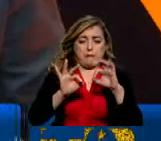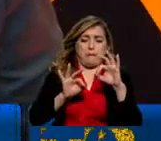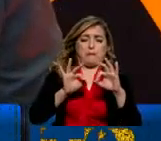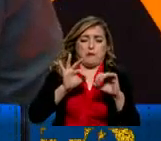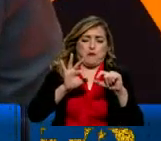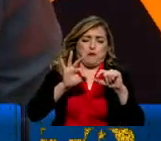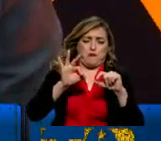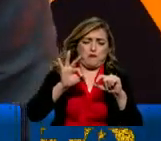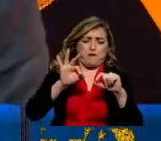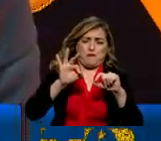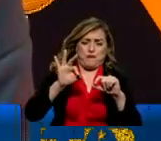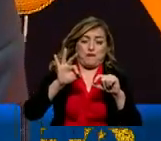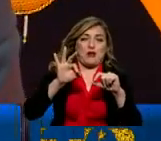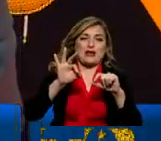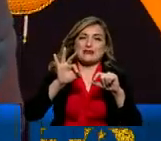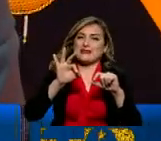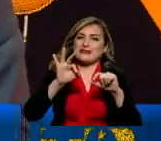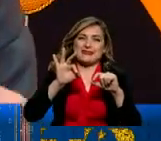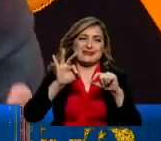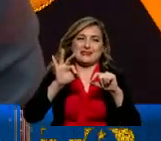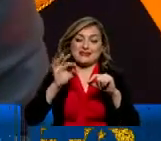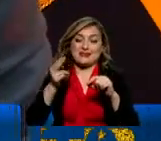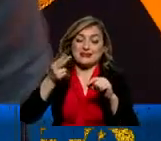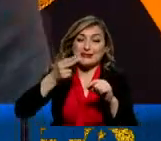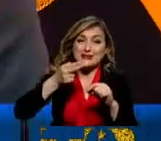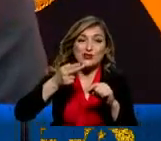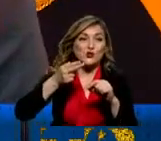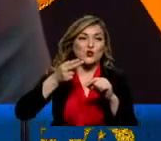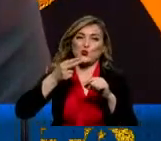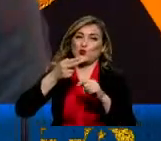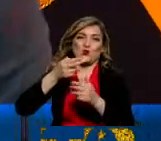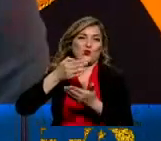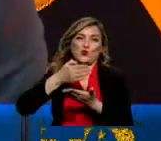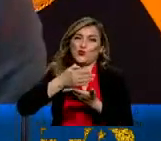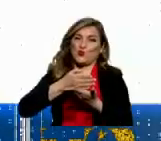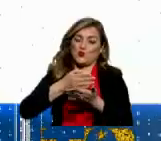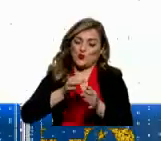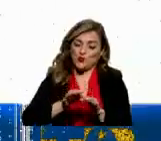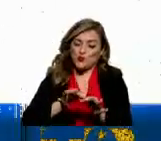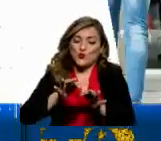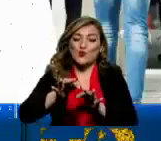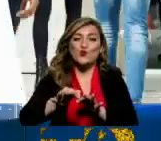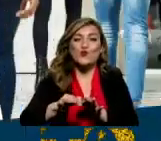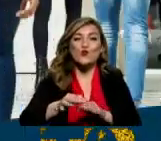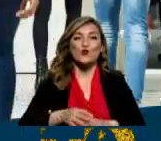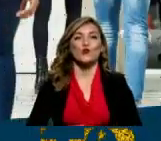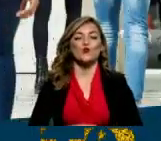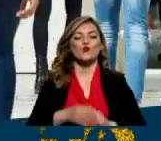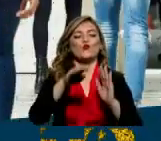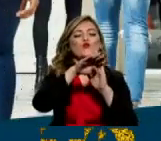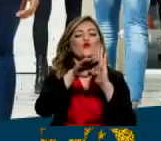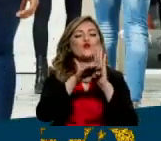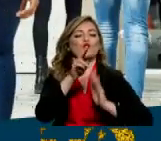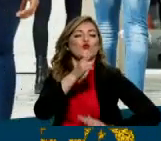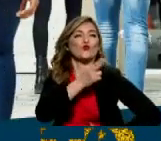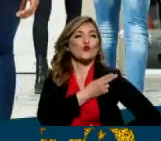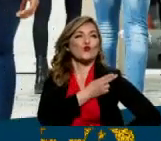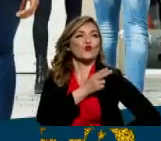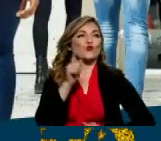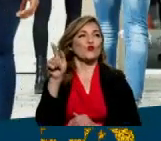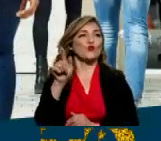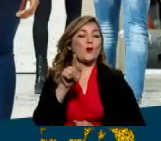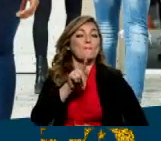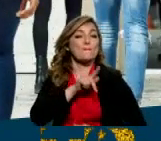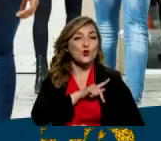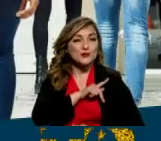país se complican, obviamente este inicio de estos pilotajes debería postergarse. En la lista de universidades constan la